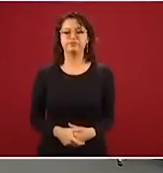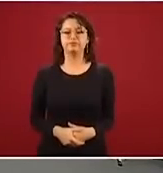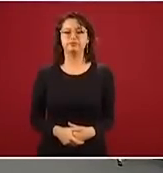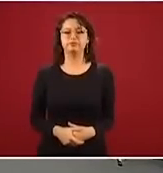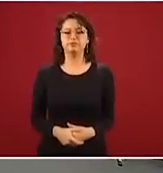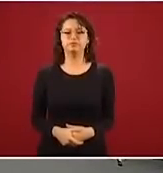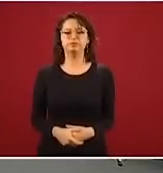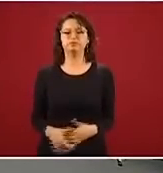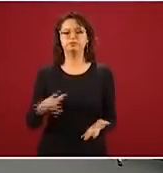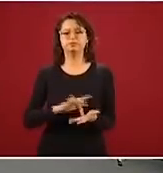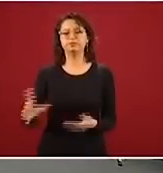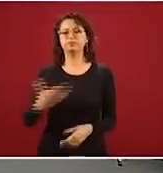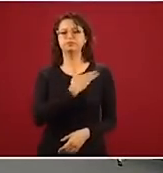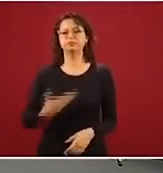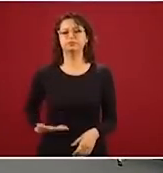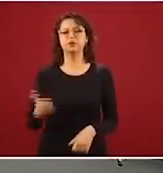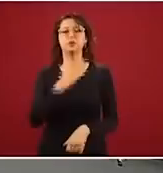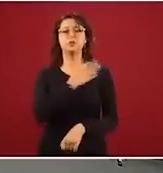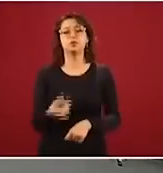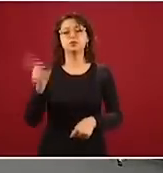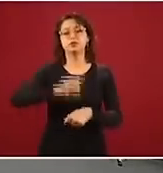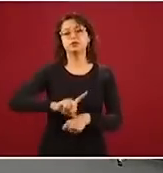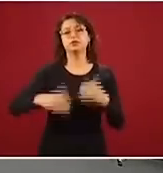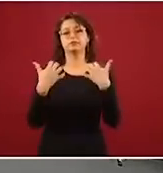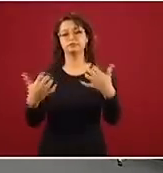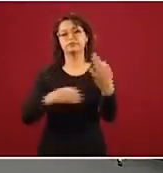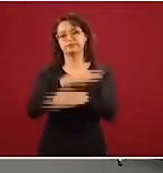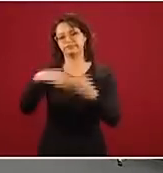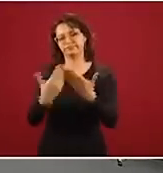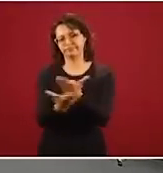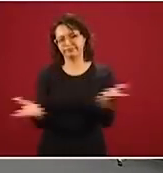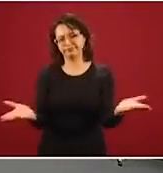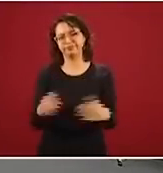Gracias, señor presidente. Muy buenos días tengan todas y todos ustedes.